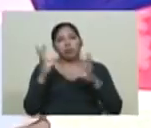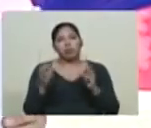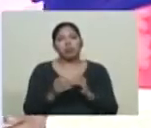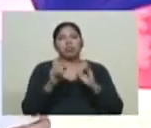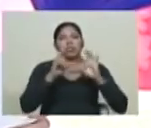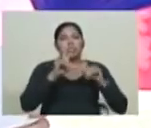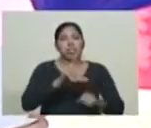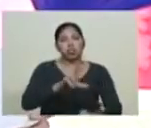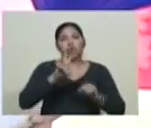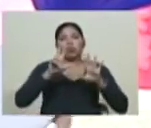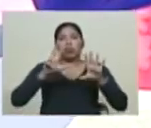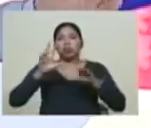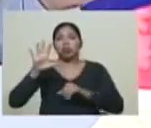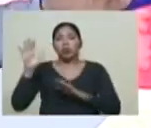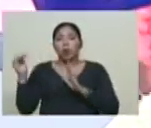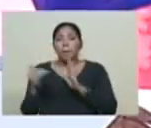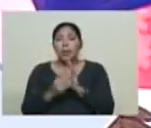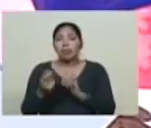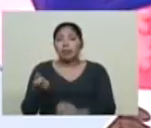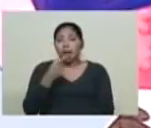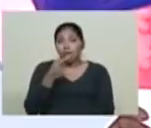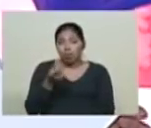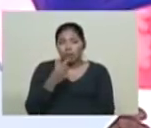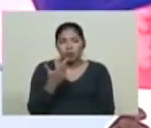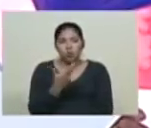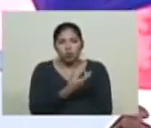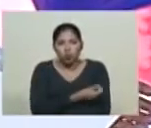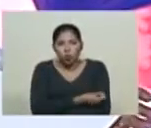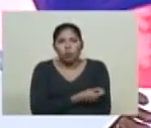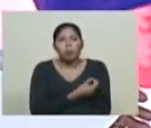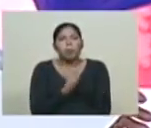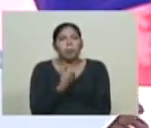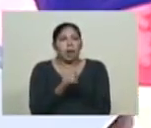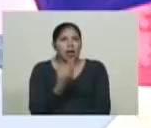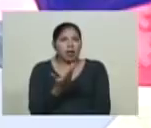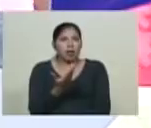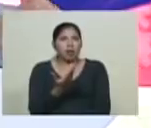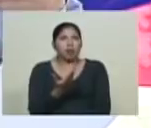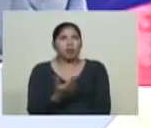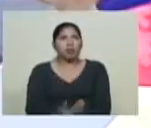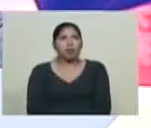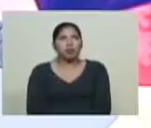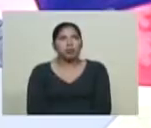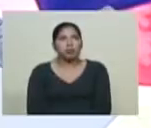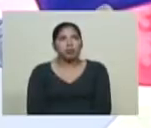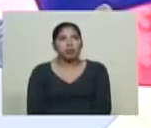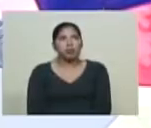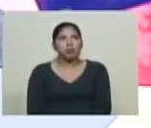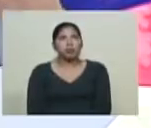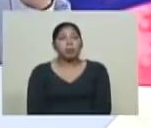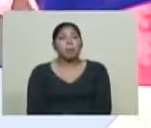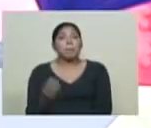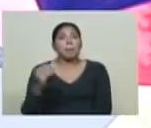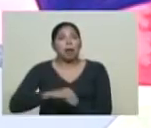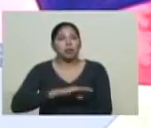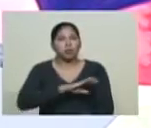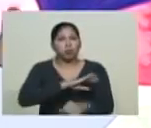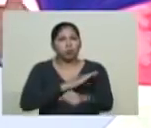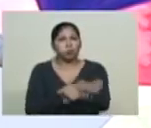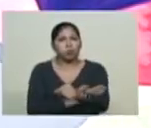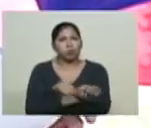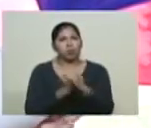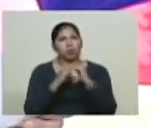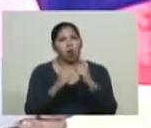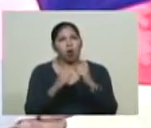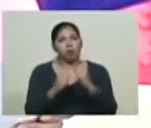385.000 tratamientos. Es decir, vamos a atacar la vamos a intensificar la vacunación, vamos a